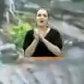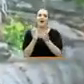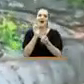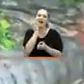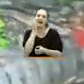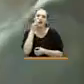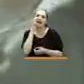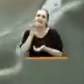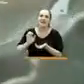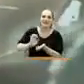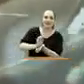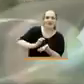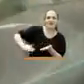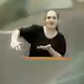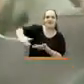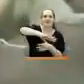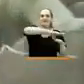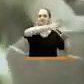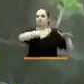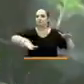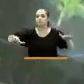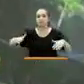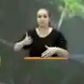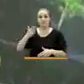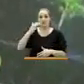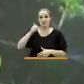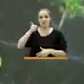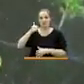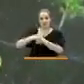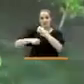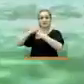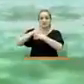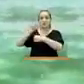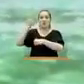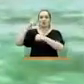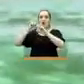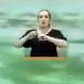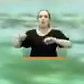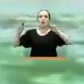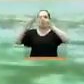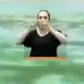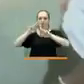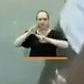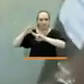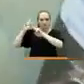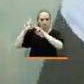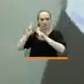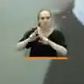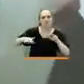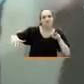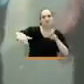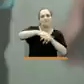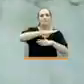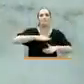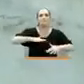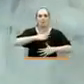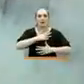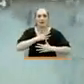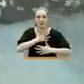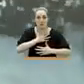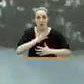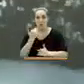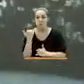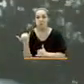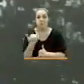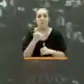Naciones Unidas lo declararon ya hace 10 años como patrimonio mundial. De la caficultura dependen más de 545 mil familias